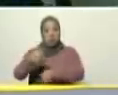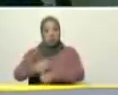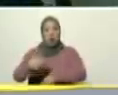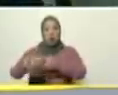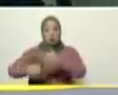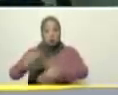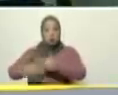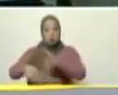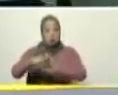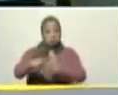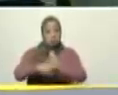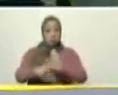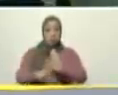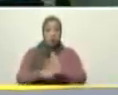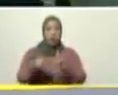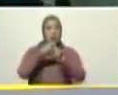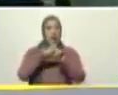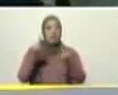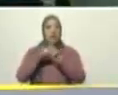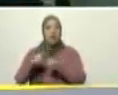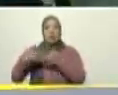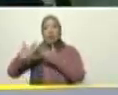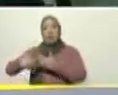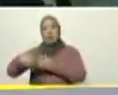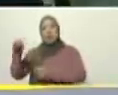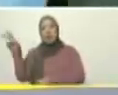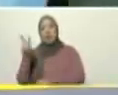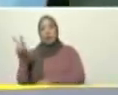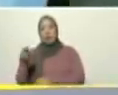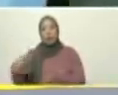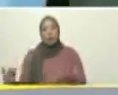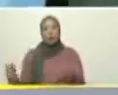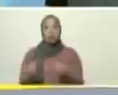Fede Cámara ponía y quitaba ministros,